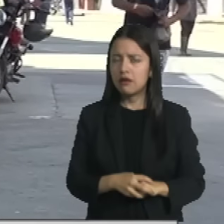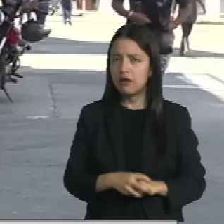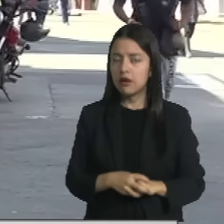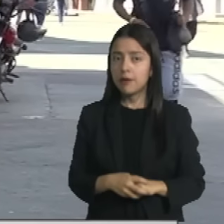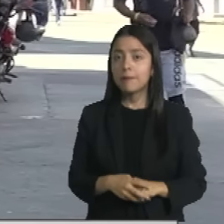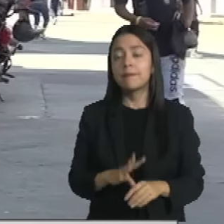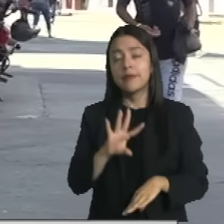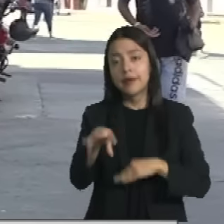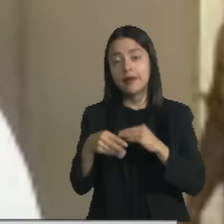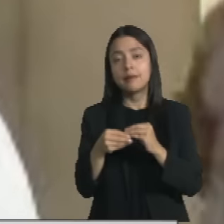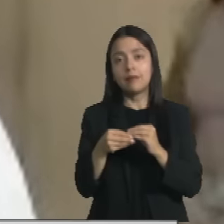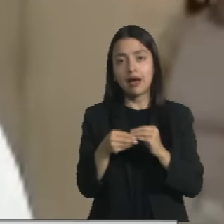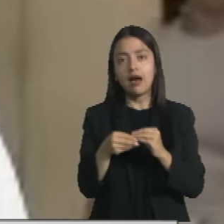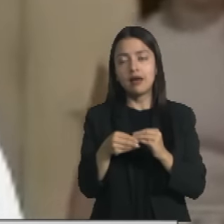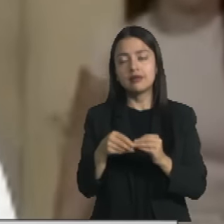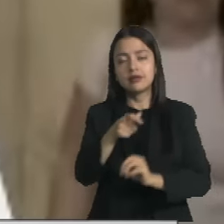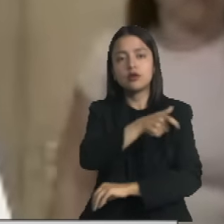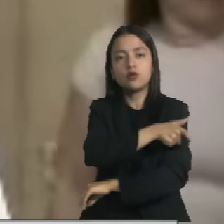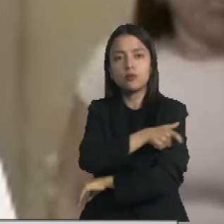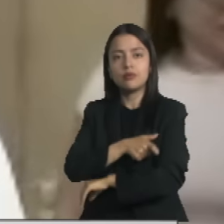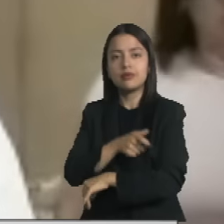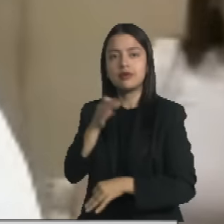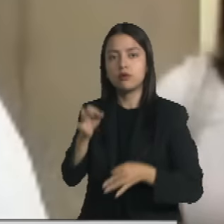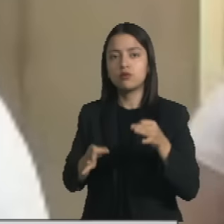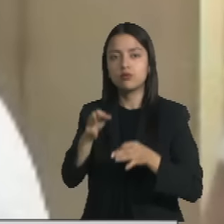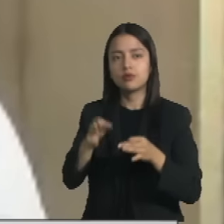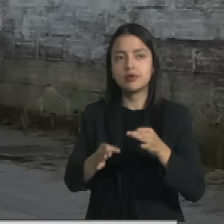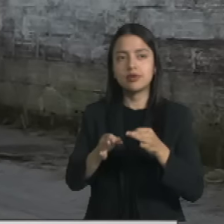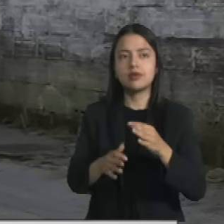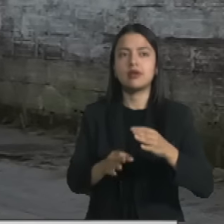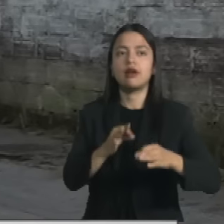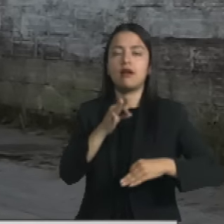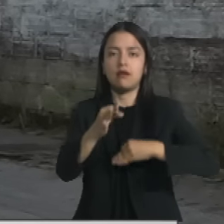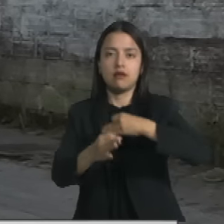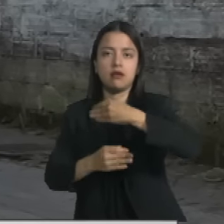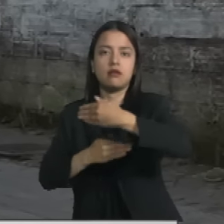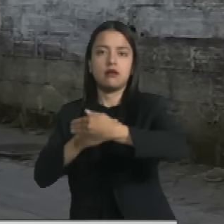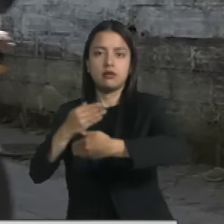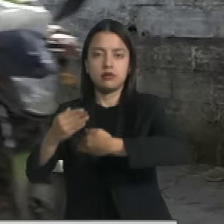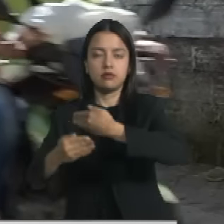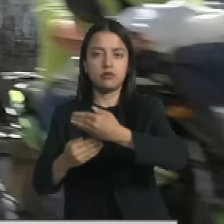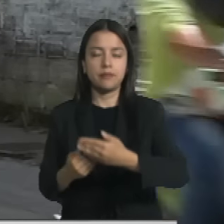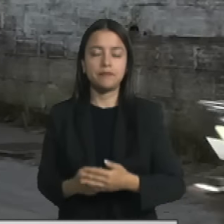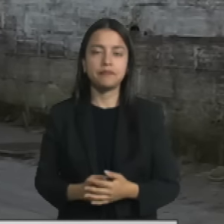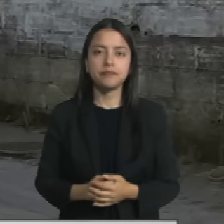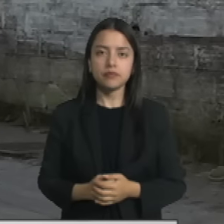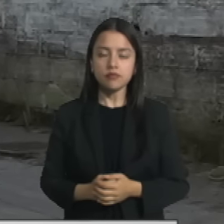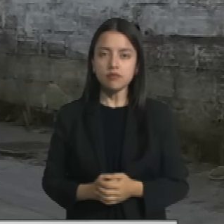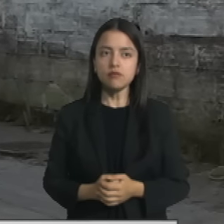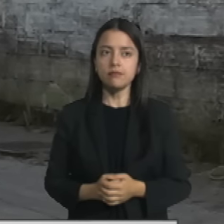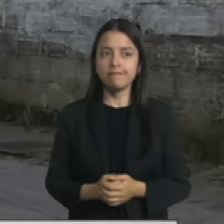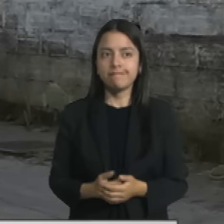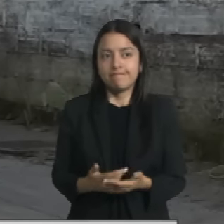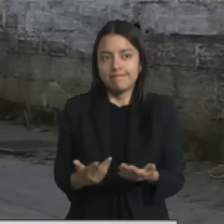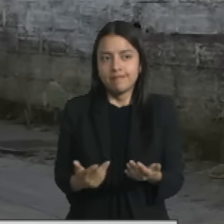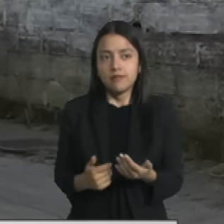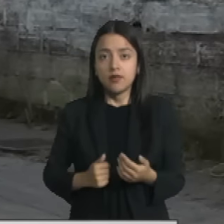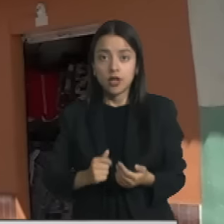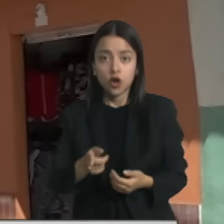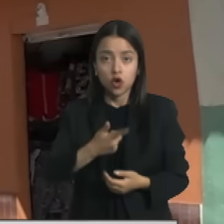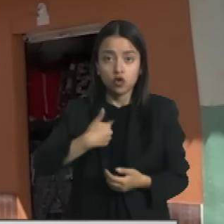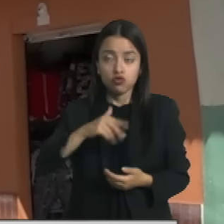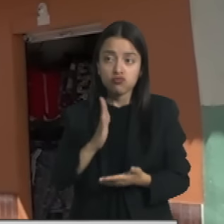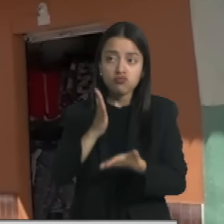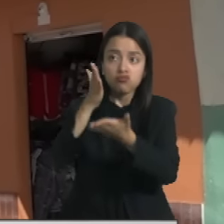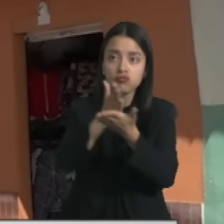que activáramos el Comité de Justicia Transicional. El mandatario aseguró que hay zonas de difícil acceso y por ahora